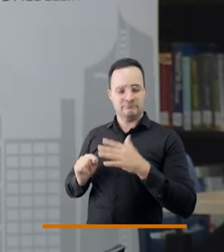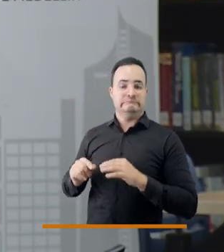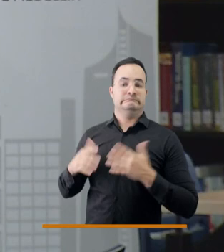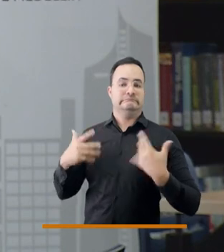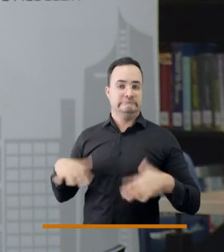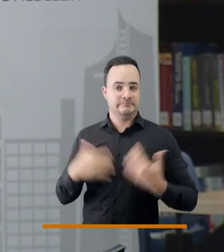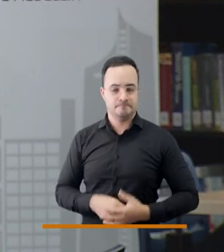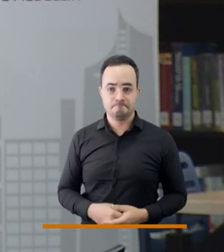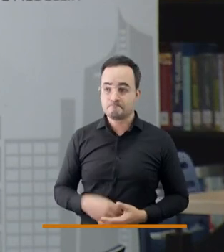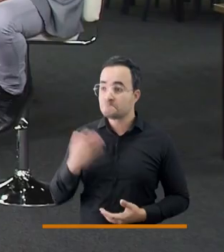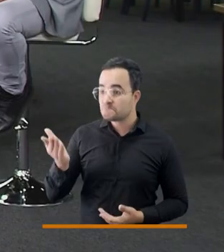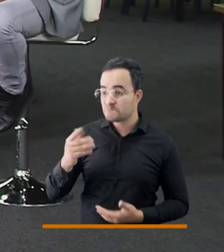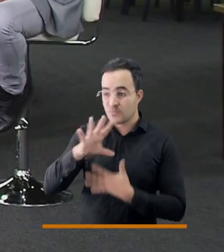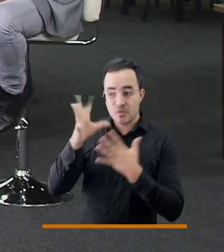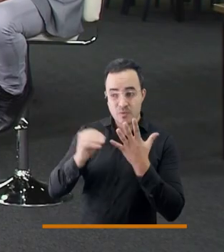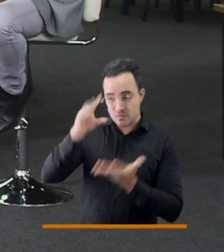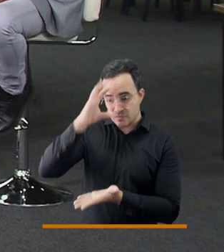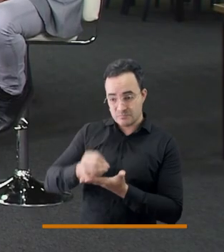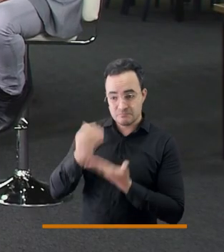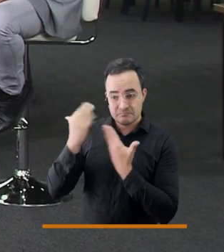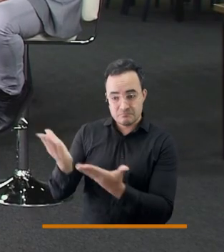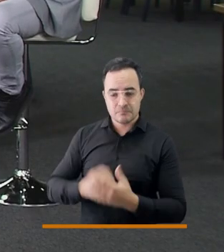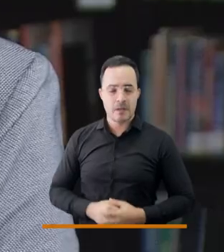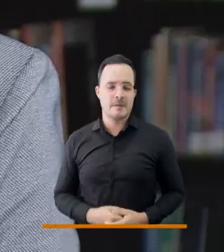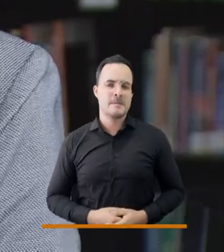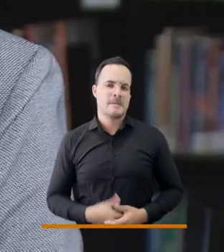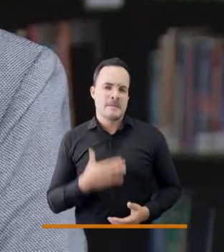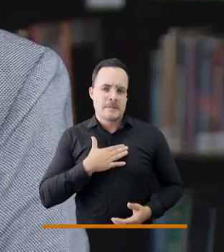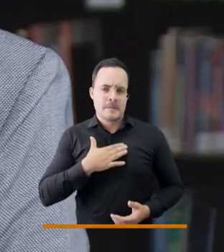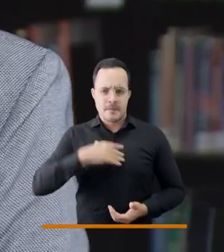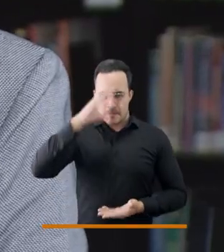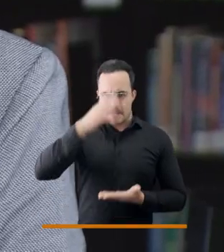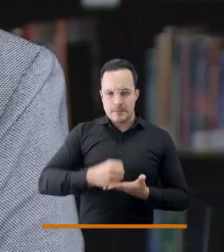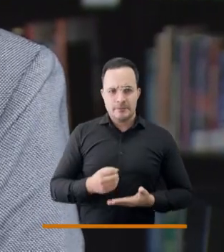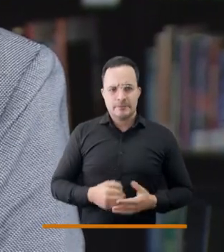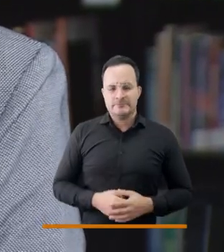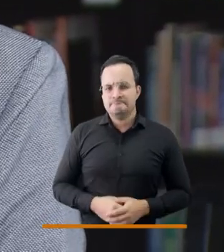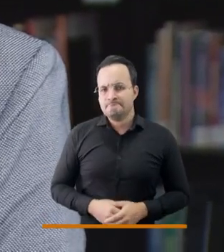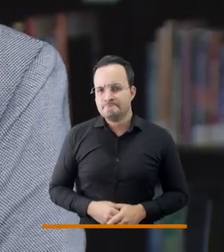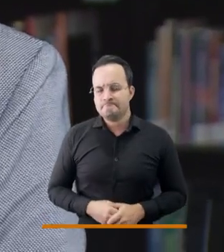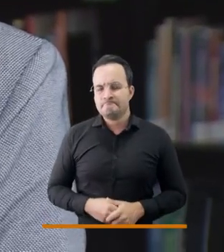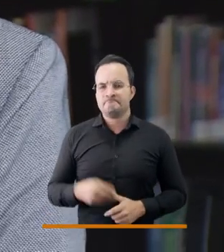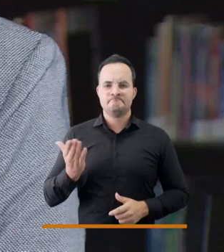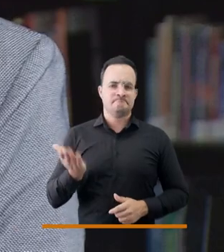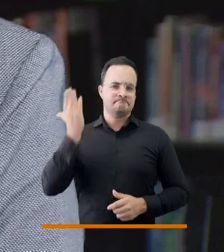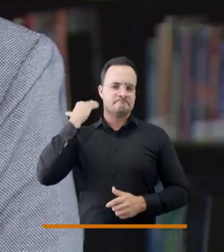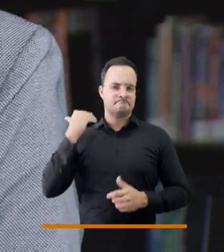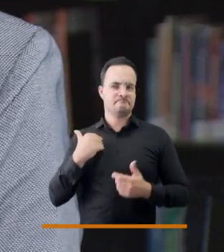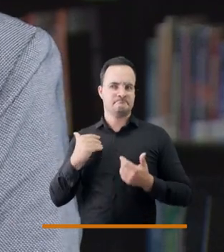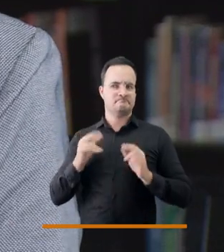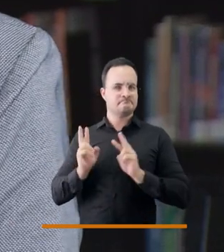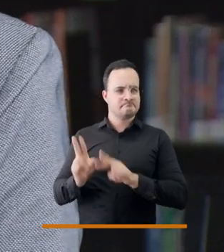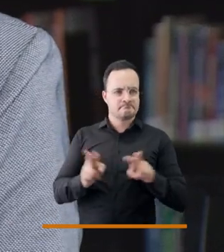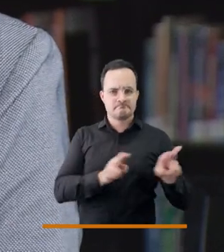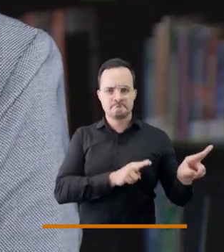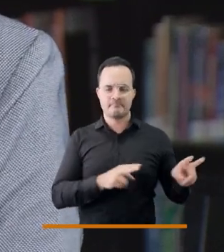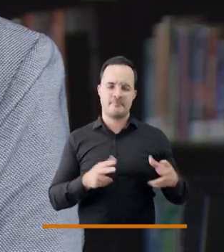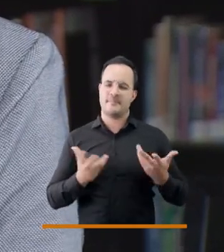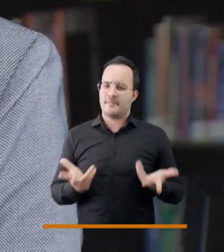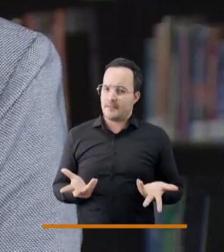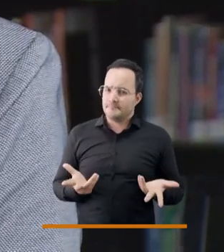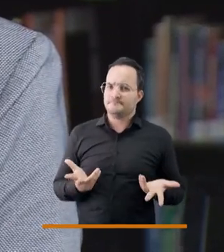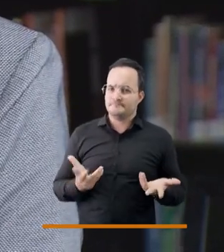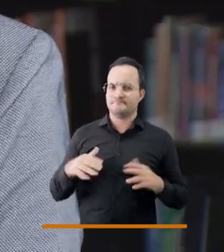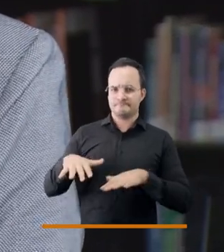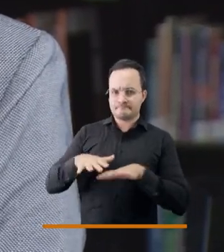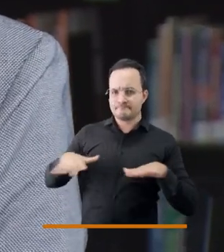su conclusión sobre este tema. No, yo creo que lo que se ha notado anteriormente indica pues que a la comunidad